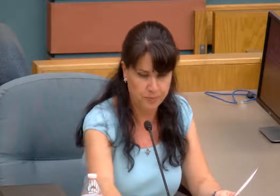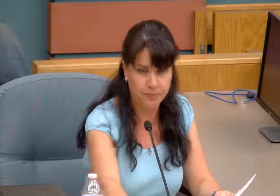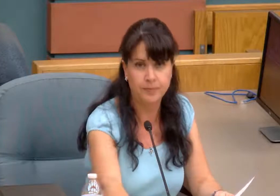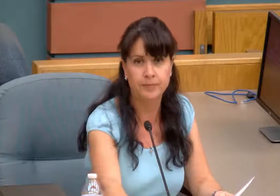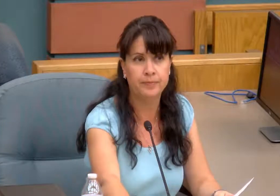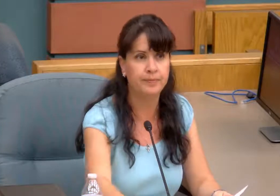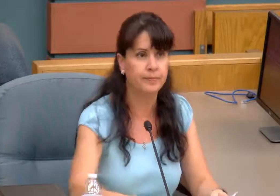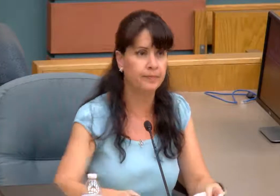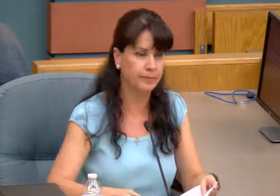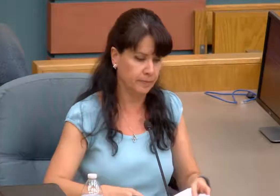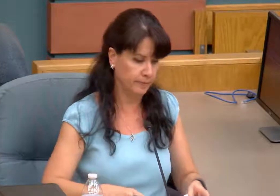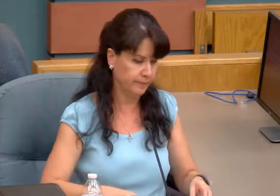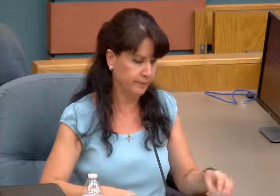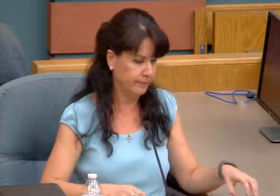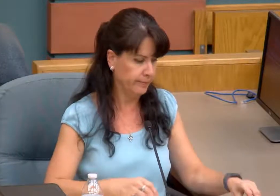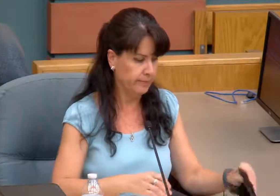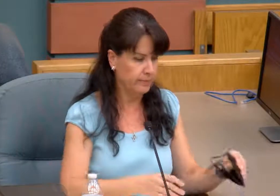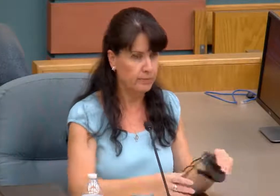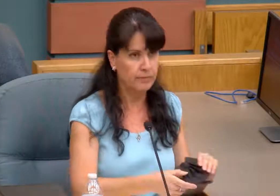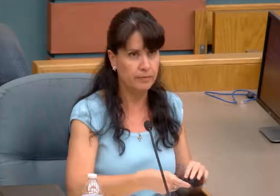hecho.